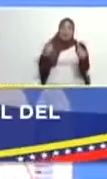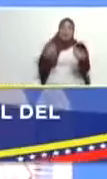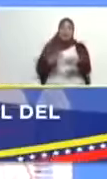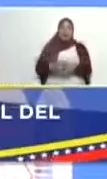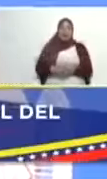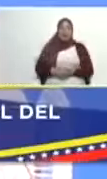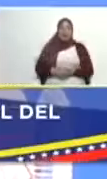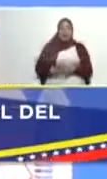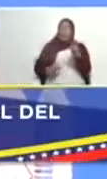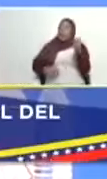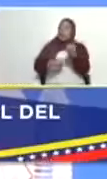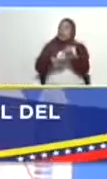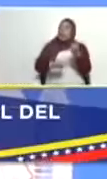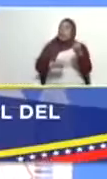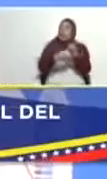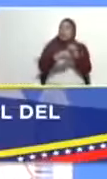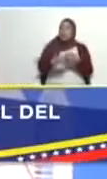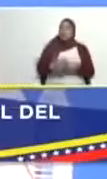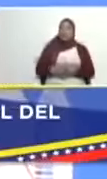de apoyo,